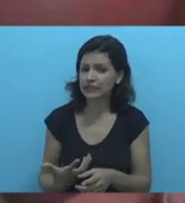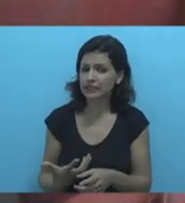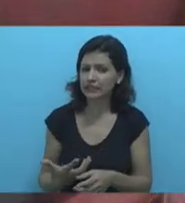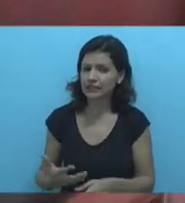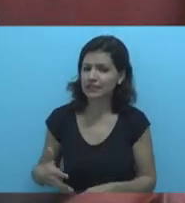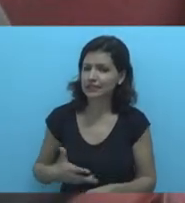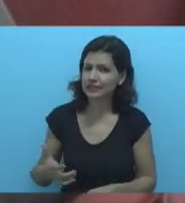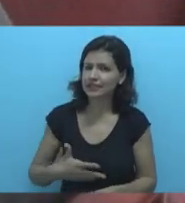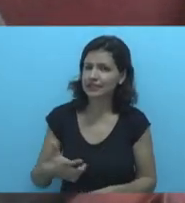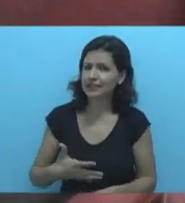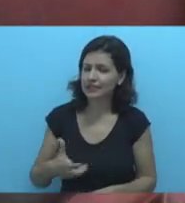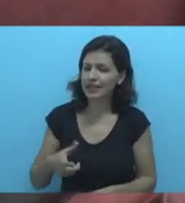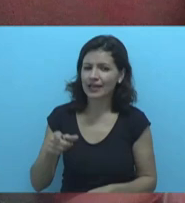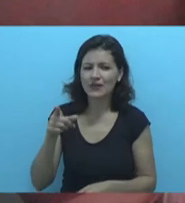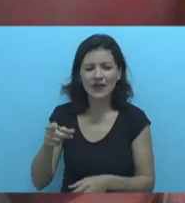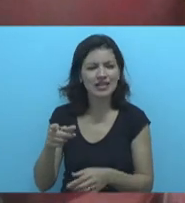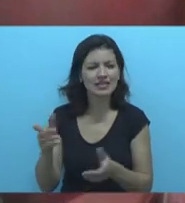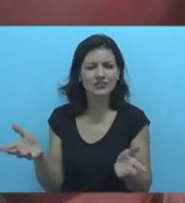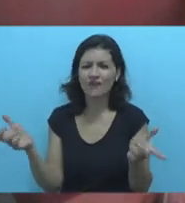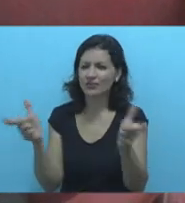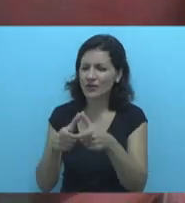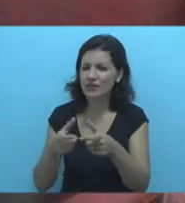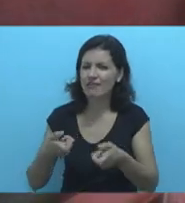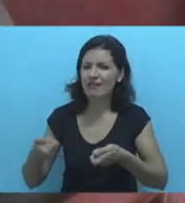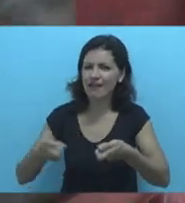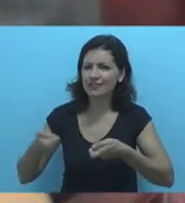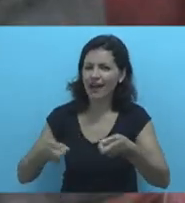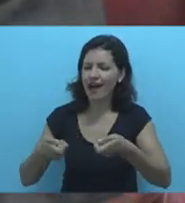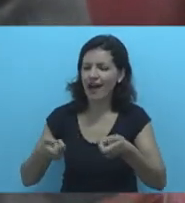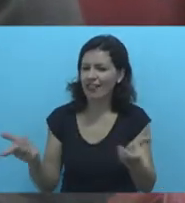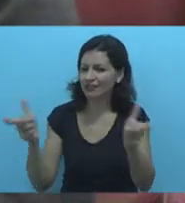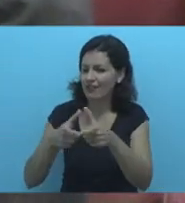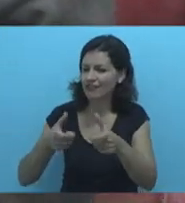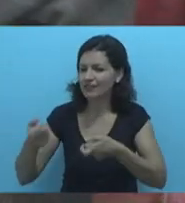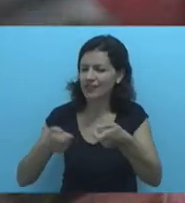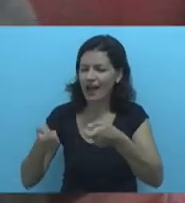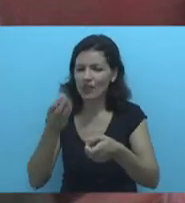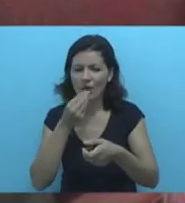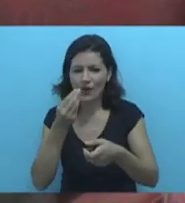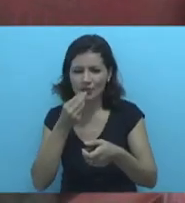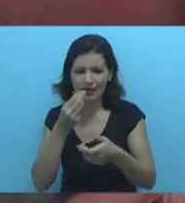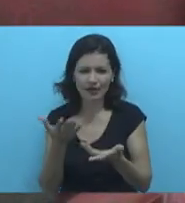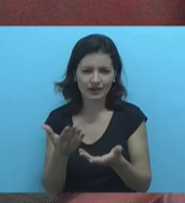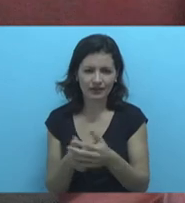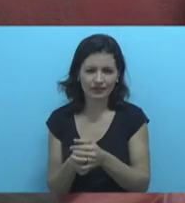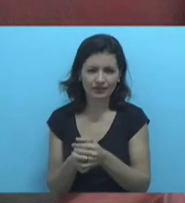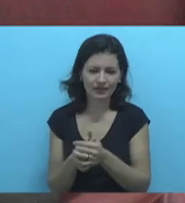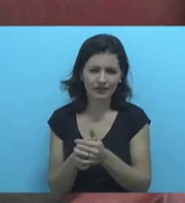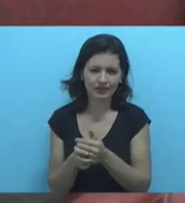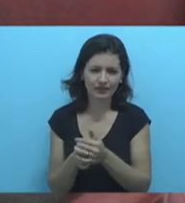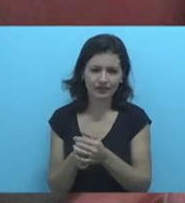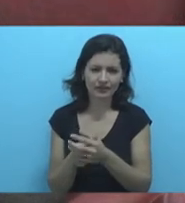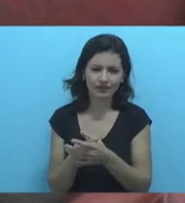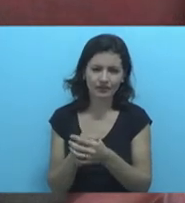Julián, que comían muchos asados con él y yo me enojaba porque le decía a Pablo, escuchame, el tipo este estaba con nosotros políticamente y